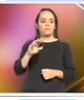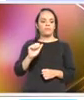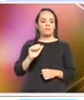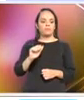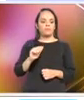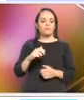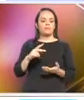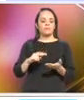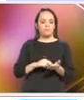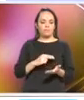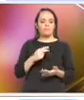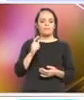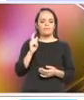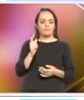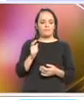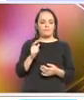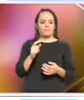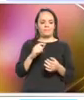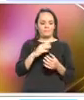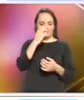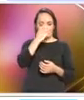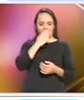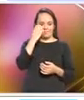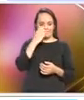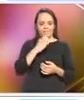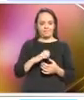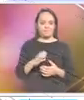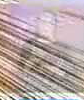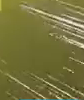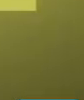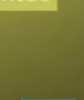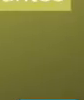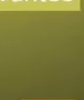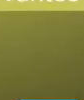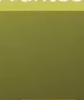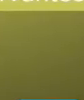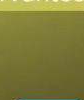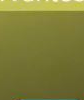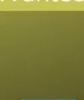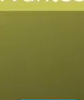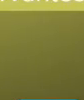su firma esa la vamos a analizar aquí en Dime Cómo Escribes.